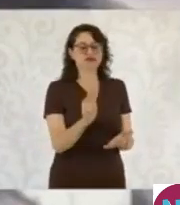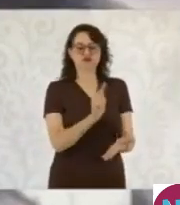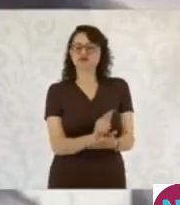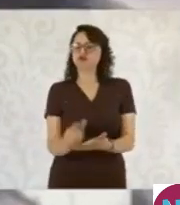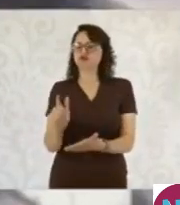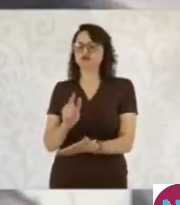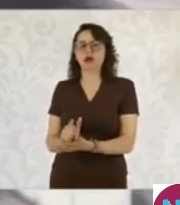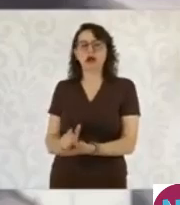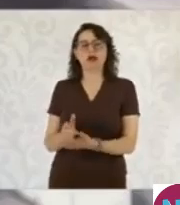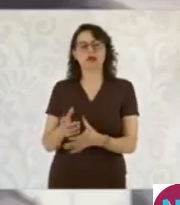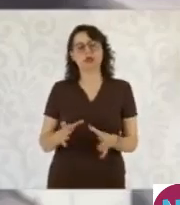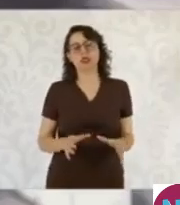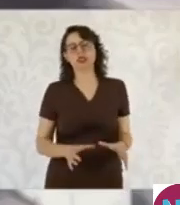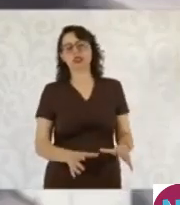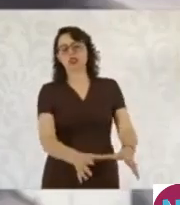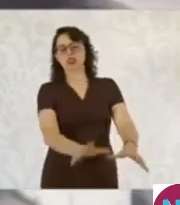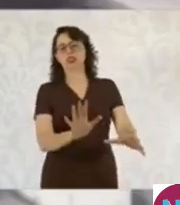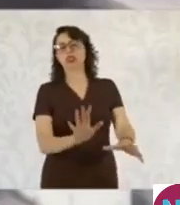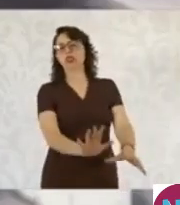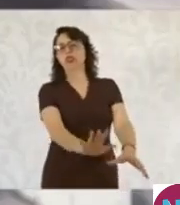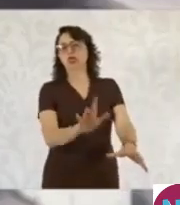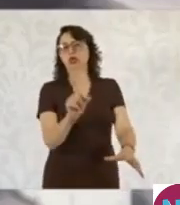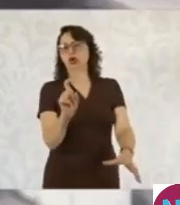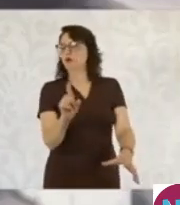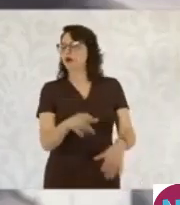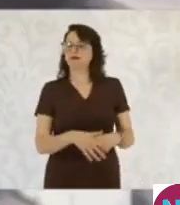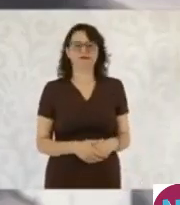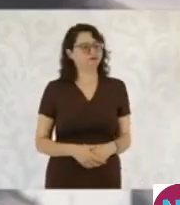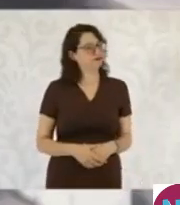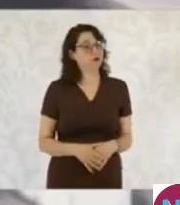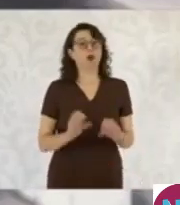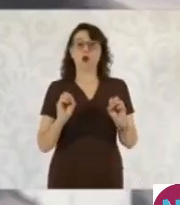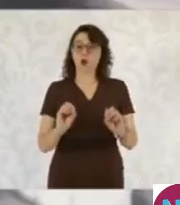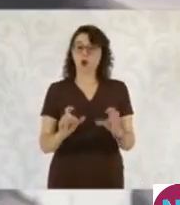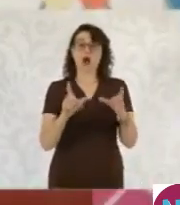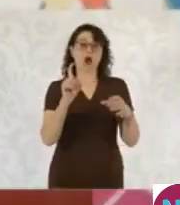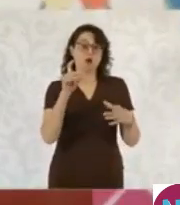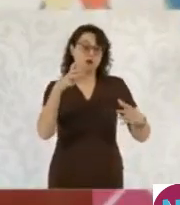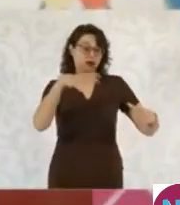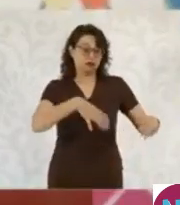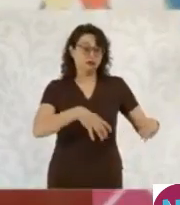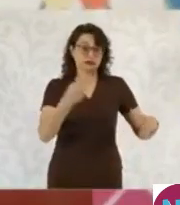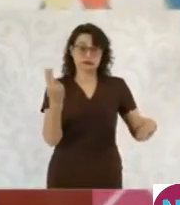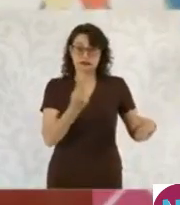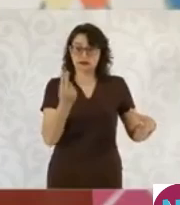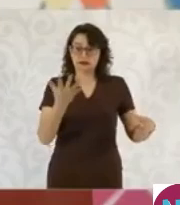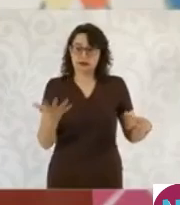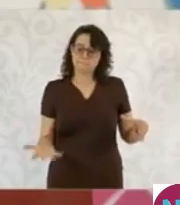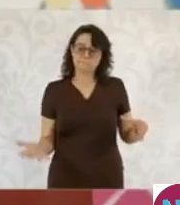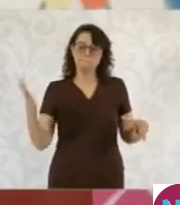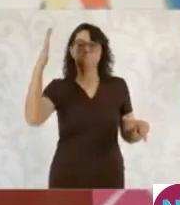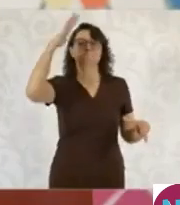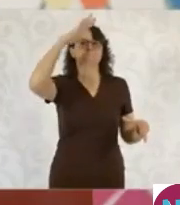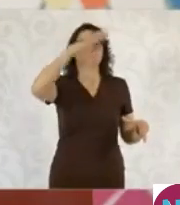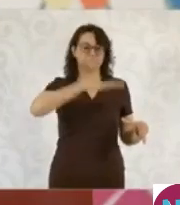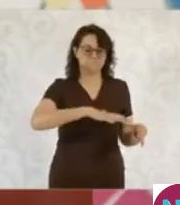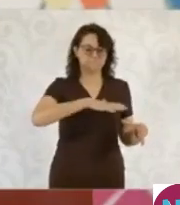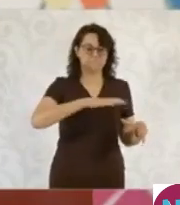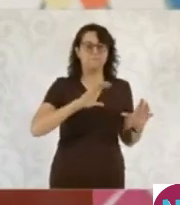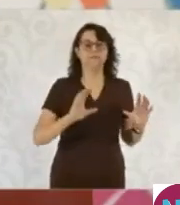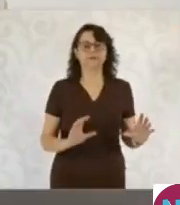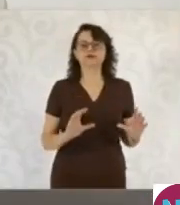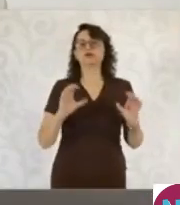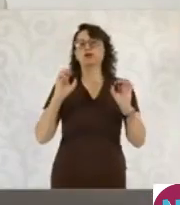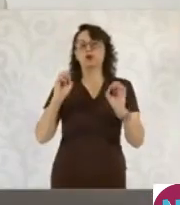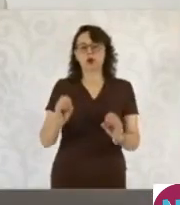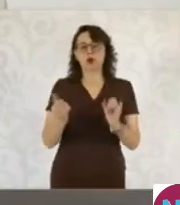se infecte, tapar los recipientes, tirar algunos de los recipientes, voltearlos como